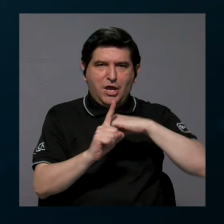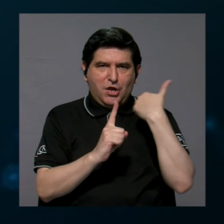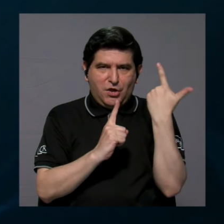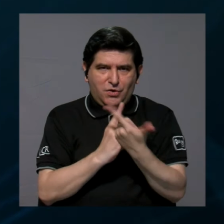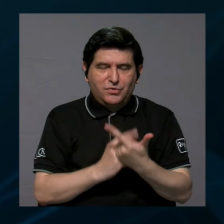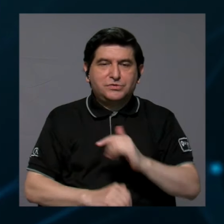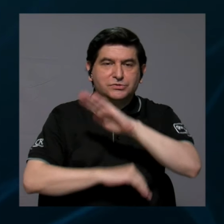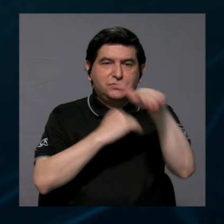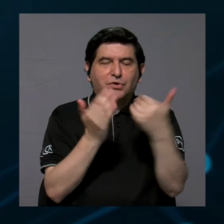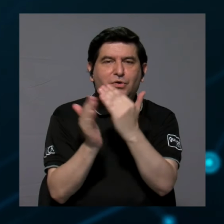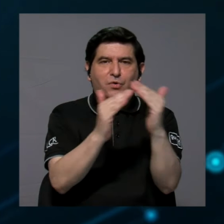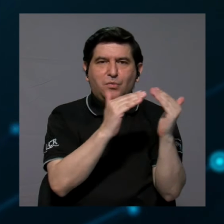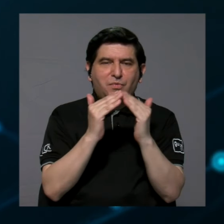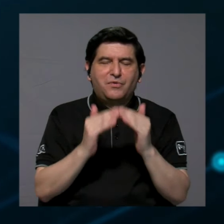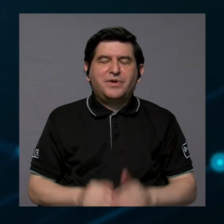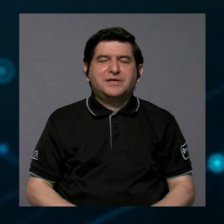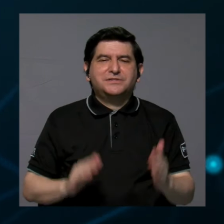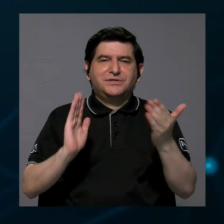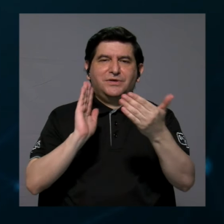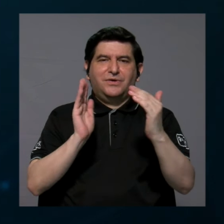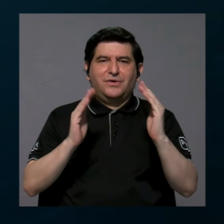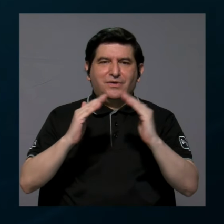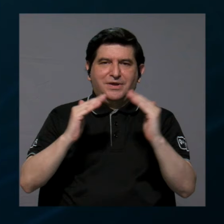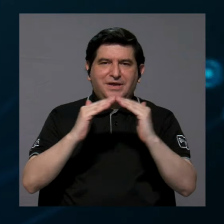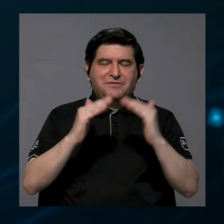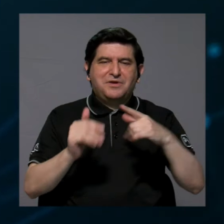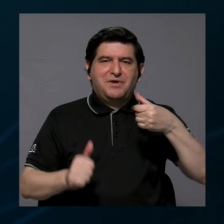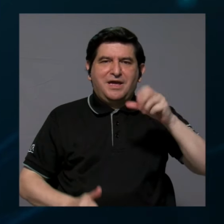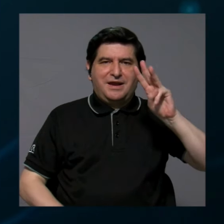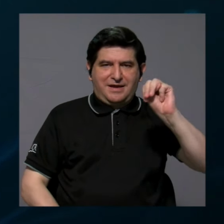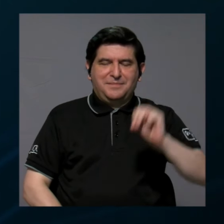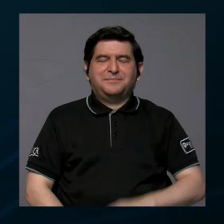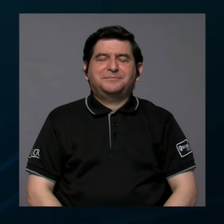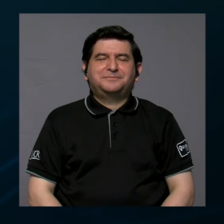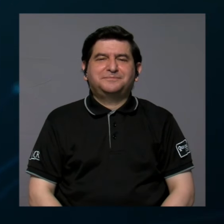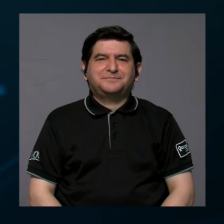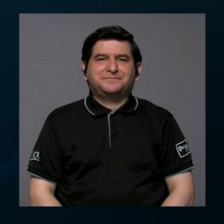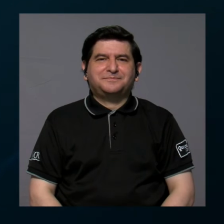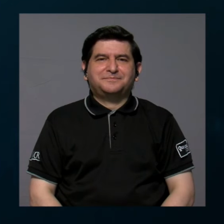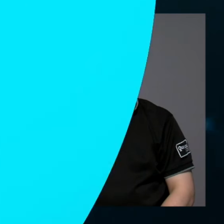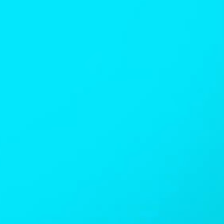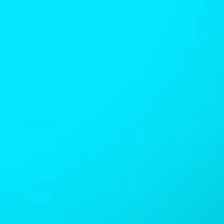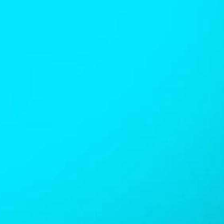inclusión social a toda la población que habita y visita la GAM.